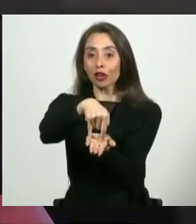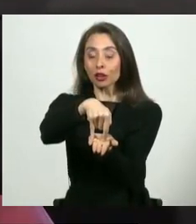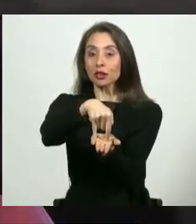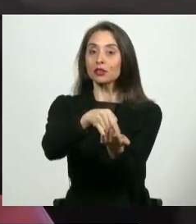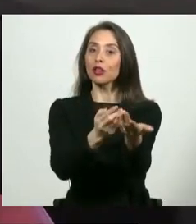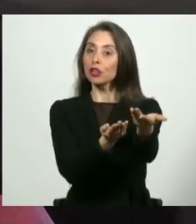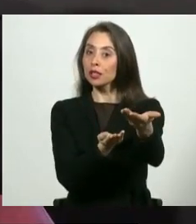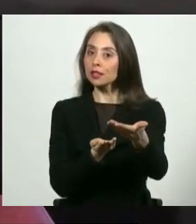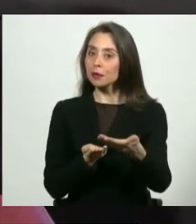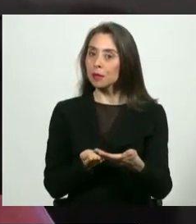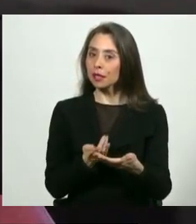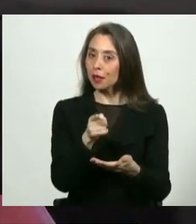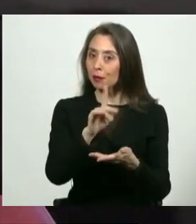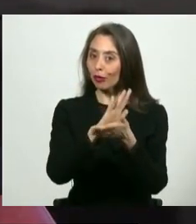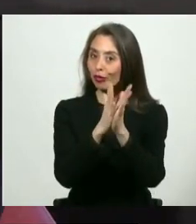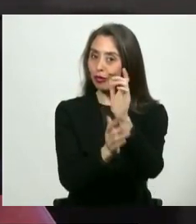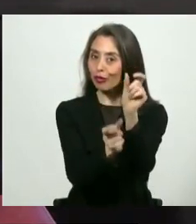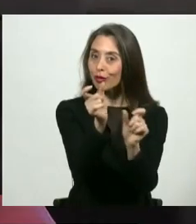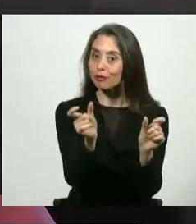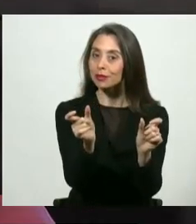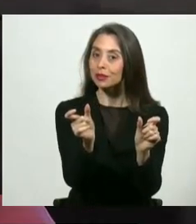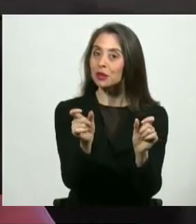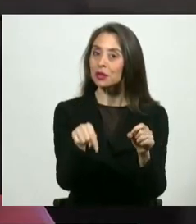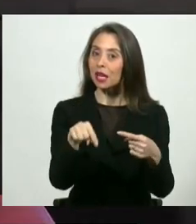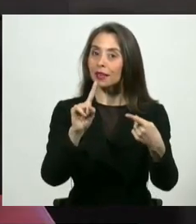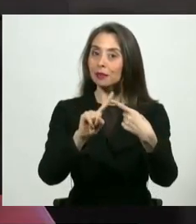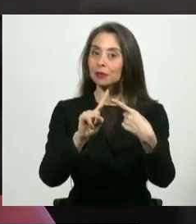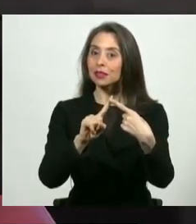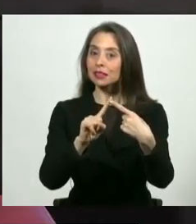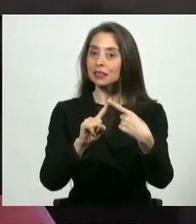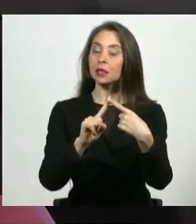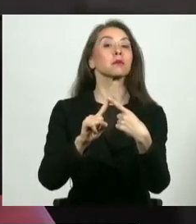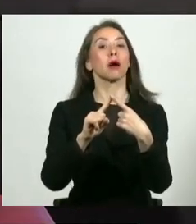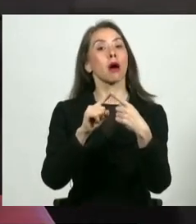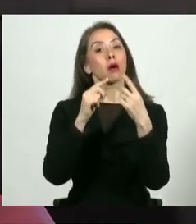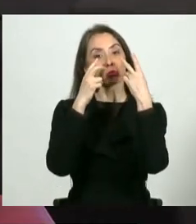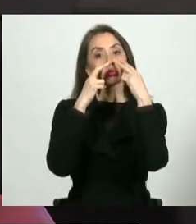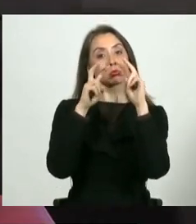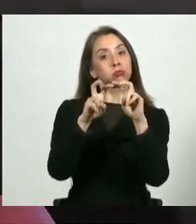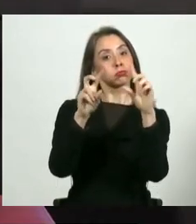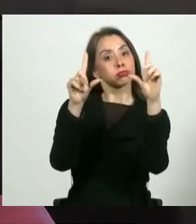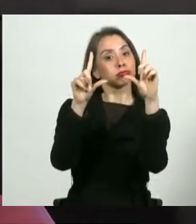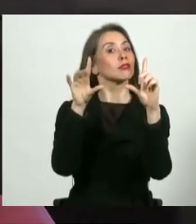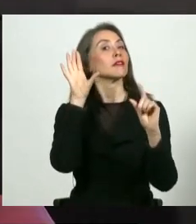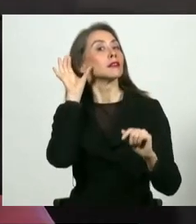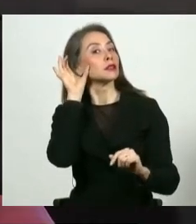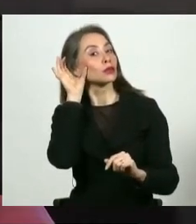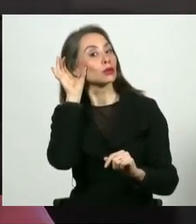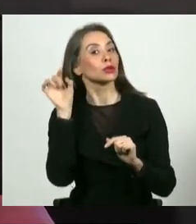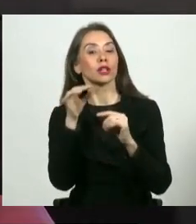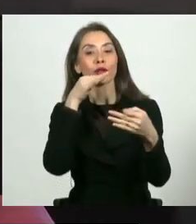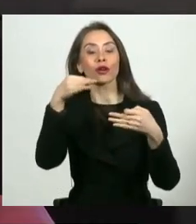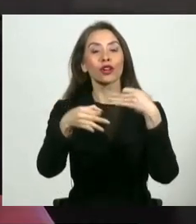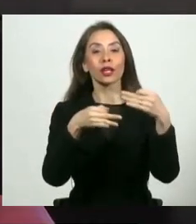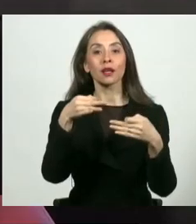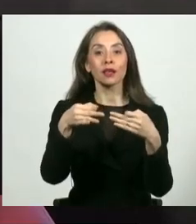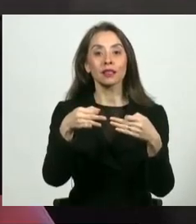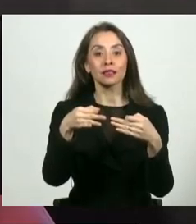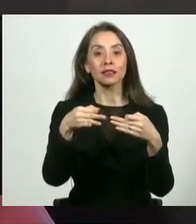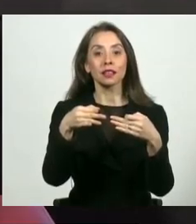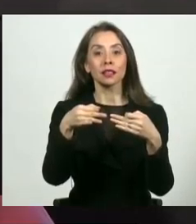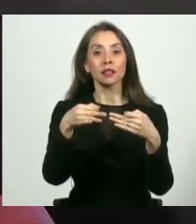la invitación a todos quienes están participando, observando y escuchando lo que aquí se está diciendo